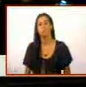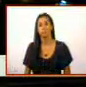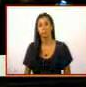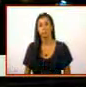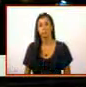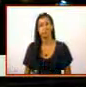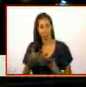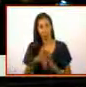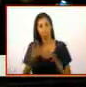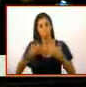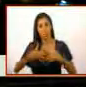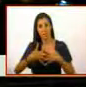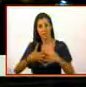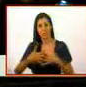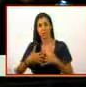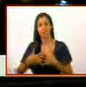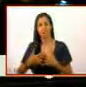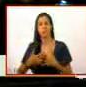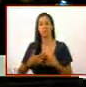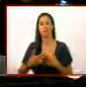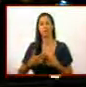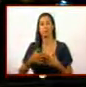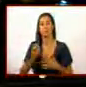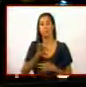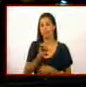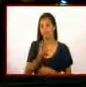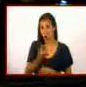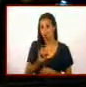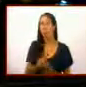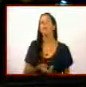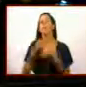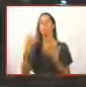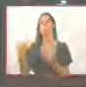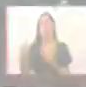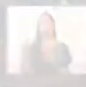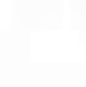dándole materia prima a la empresa hermana petrolera TAPSA para la construcción de tubos sin costuras.